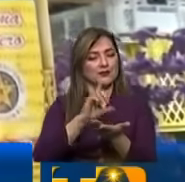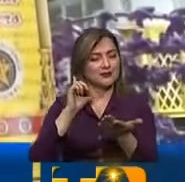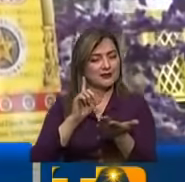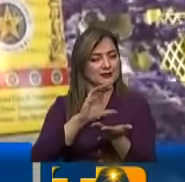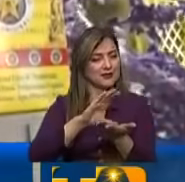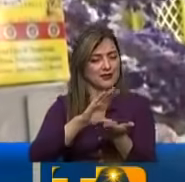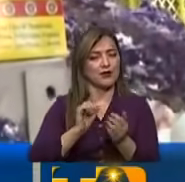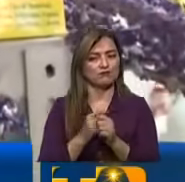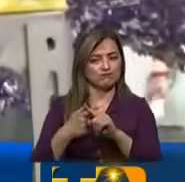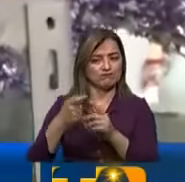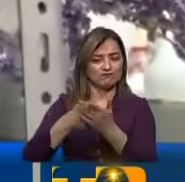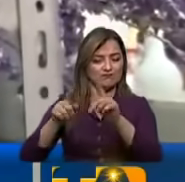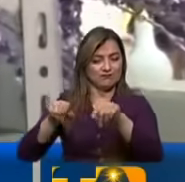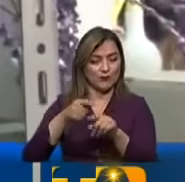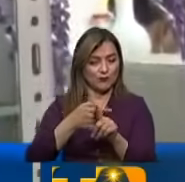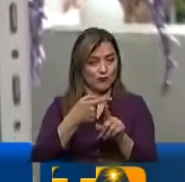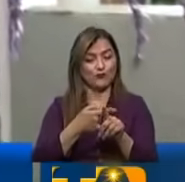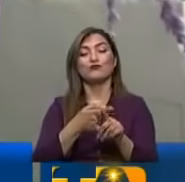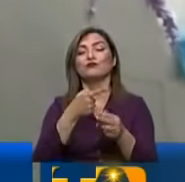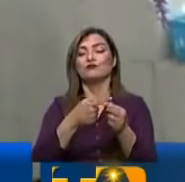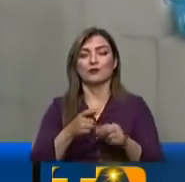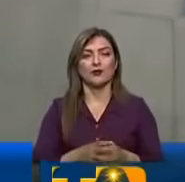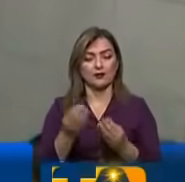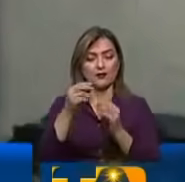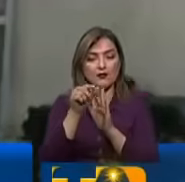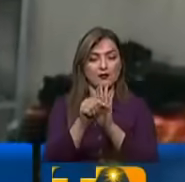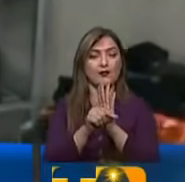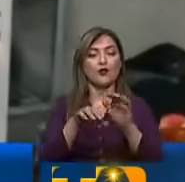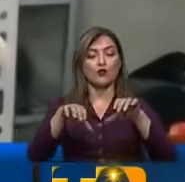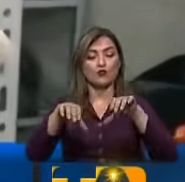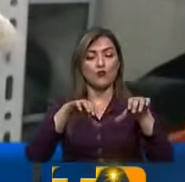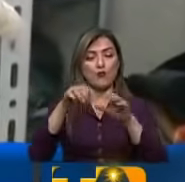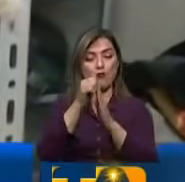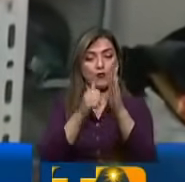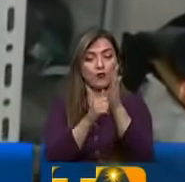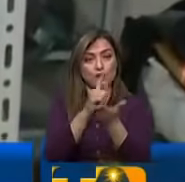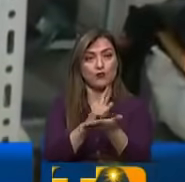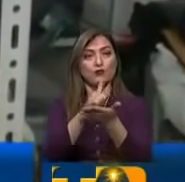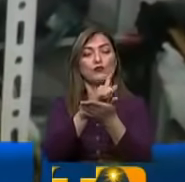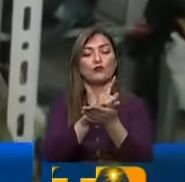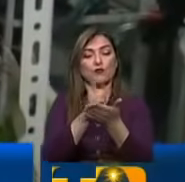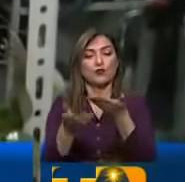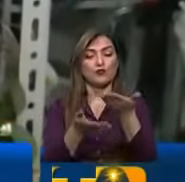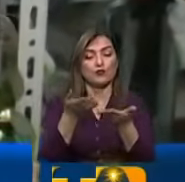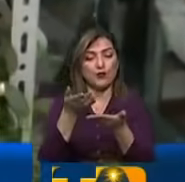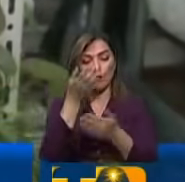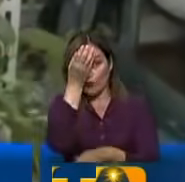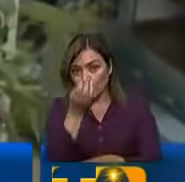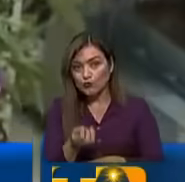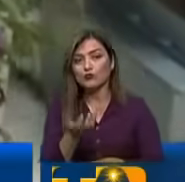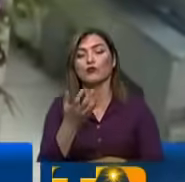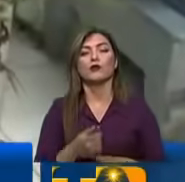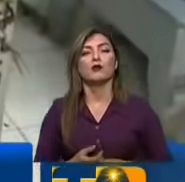mercados alrededor de Quito. Pero para que nos cuente un poquito más detalles, estamos con el coordinador de la Agencia Distrital de Comercio, Edison Carrillo. Muy buenos